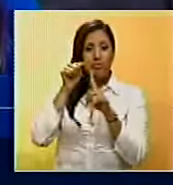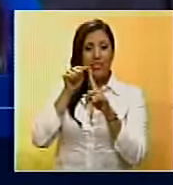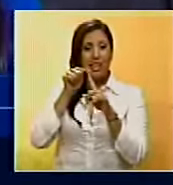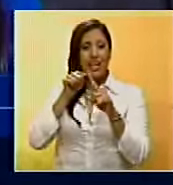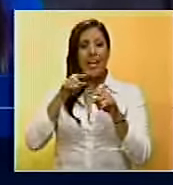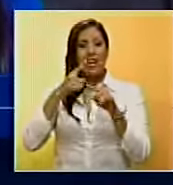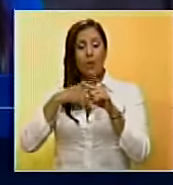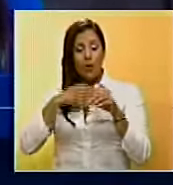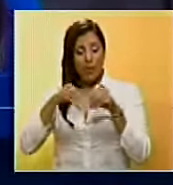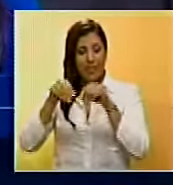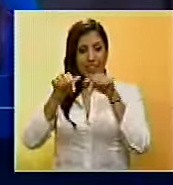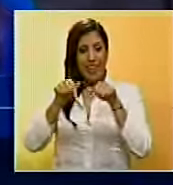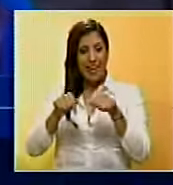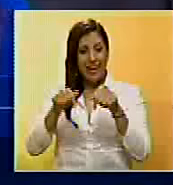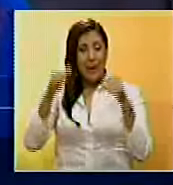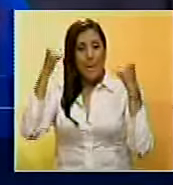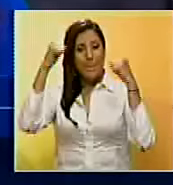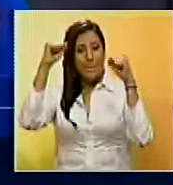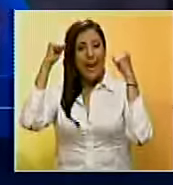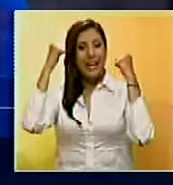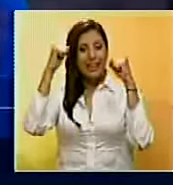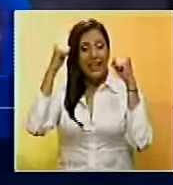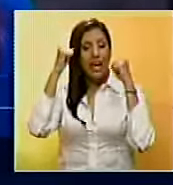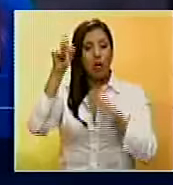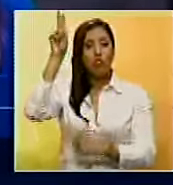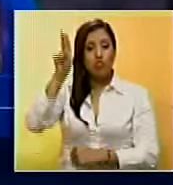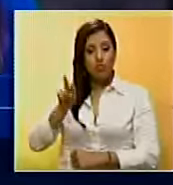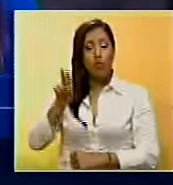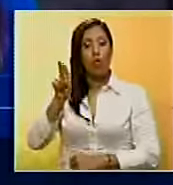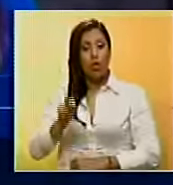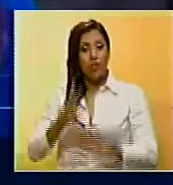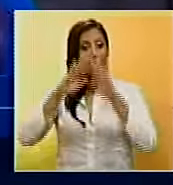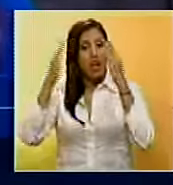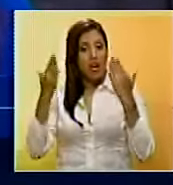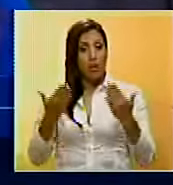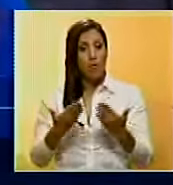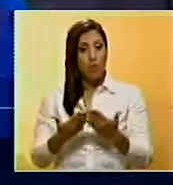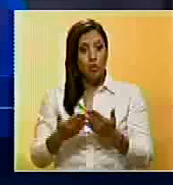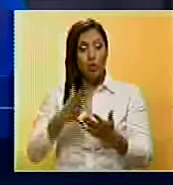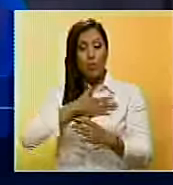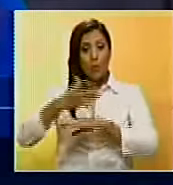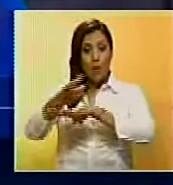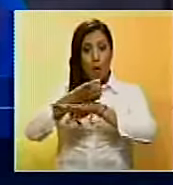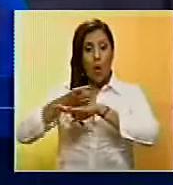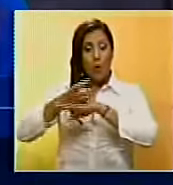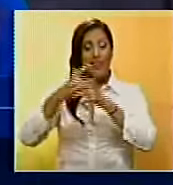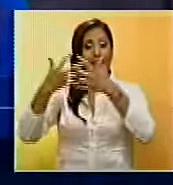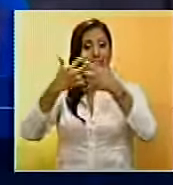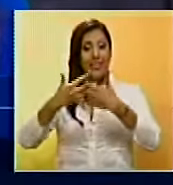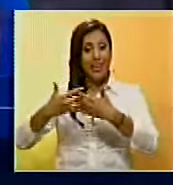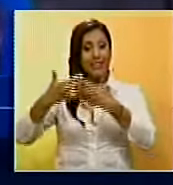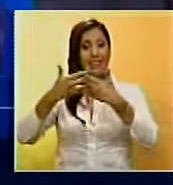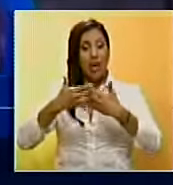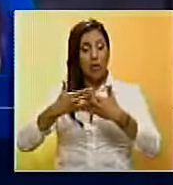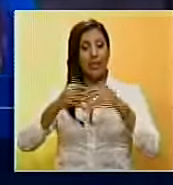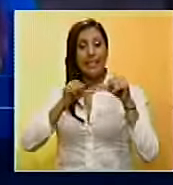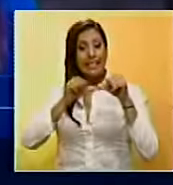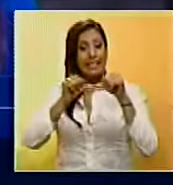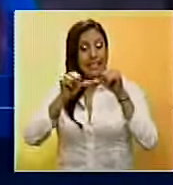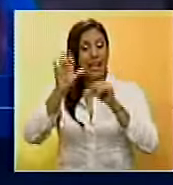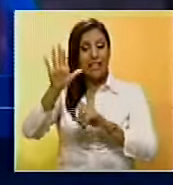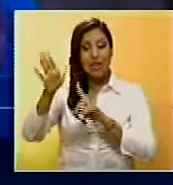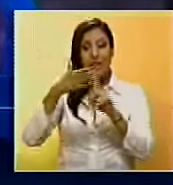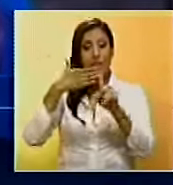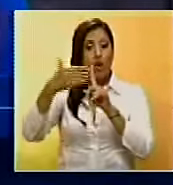y extraterritorialidad practicados permanentemente en el mundo por el gobierno estadounidense constituyen